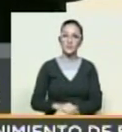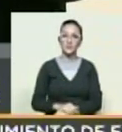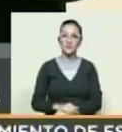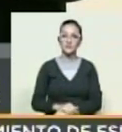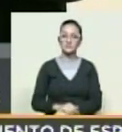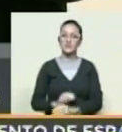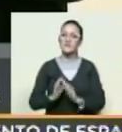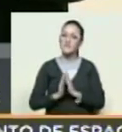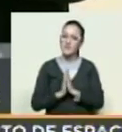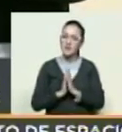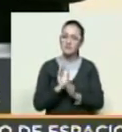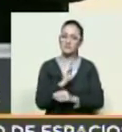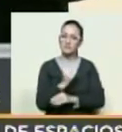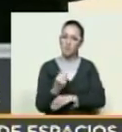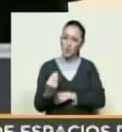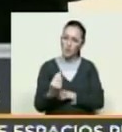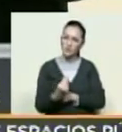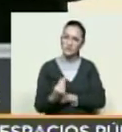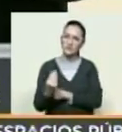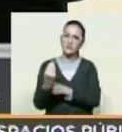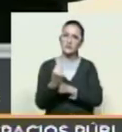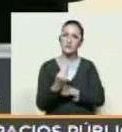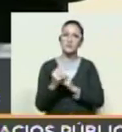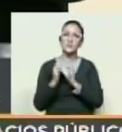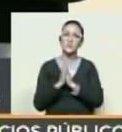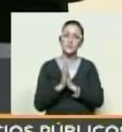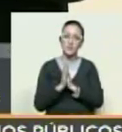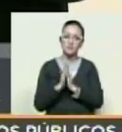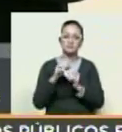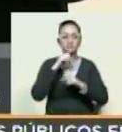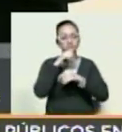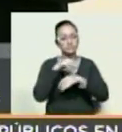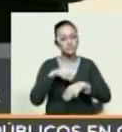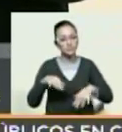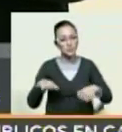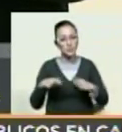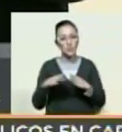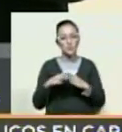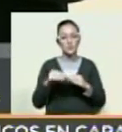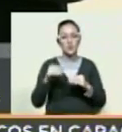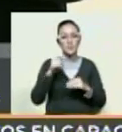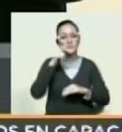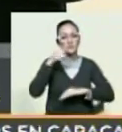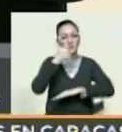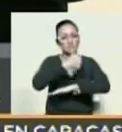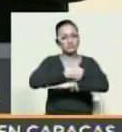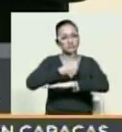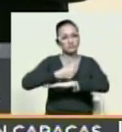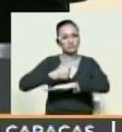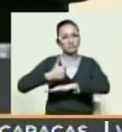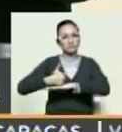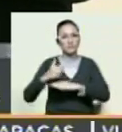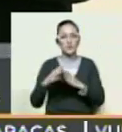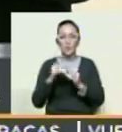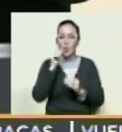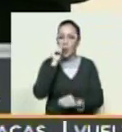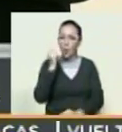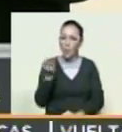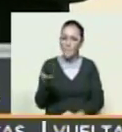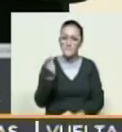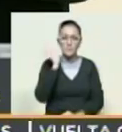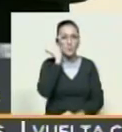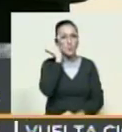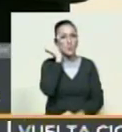Santísima Virgen nos proteja, que bendiga a todas las autoridades, a todos los hombres y